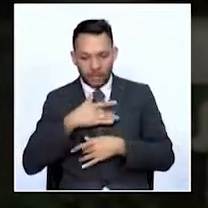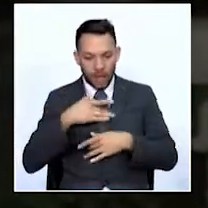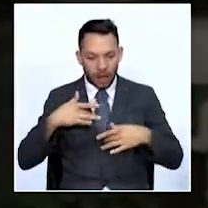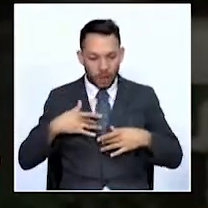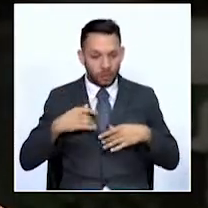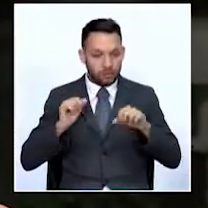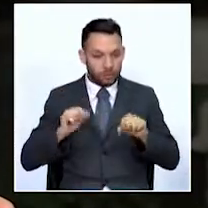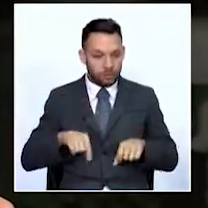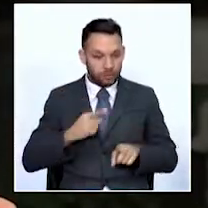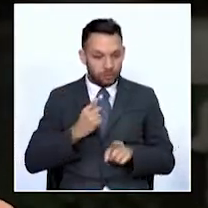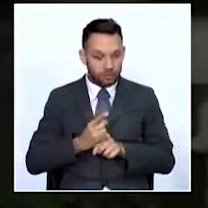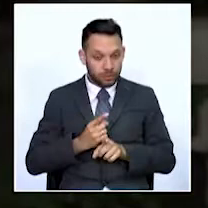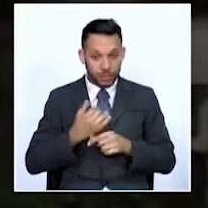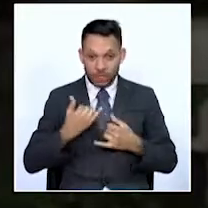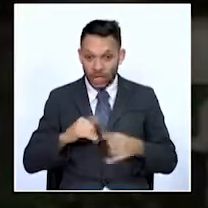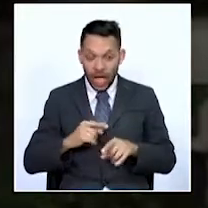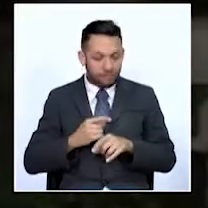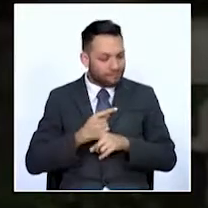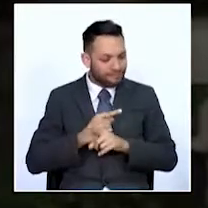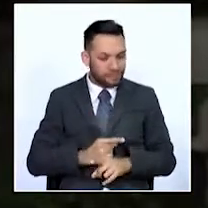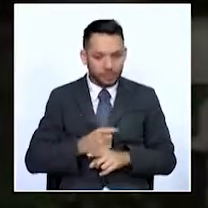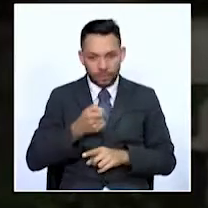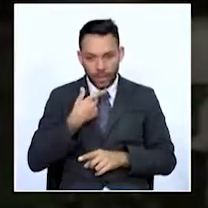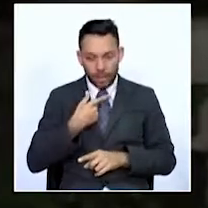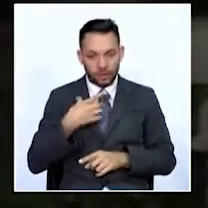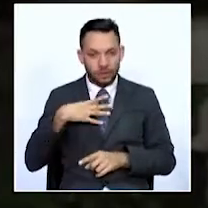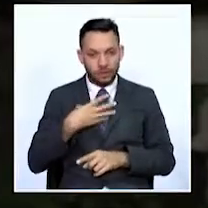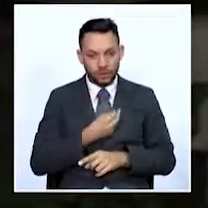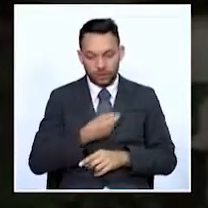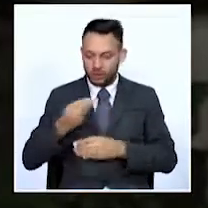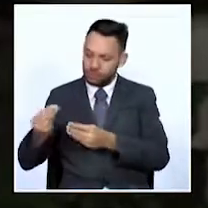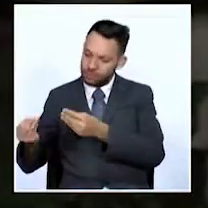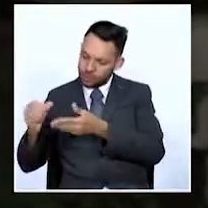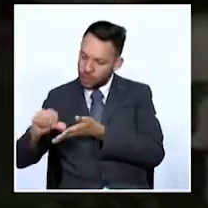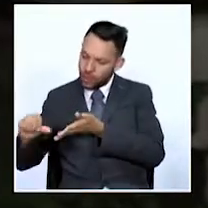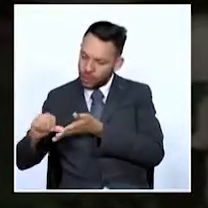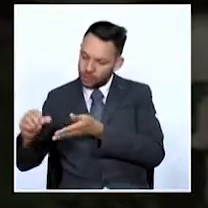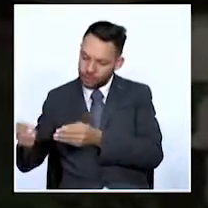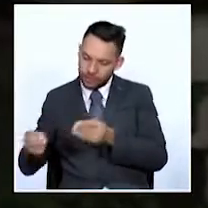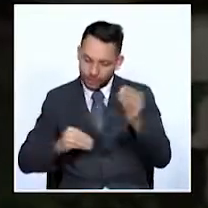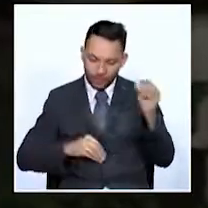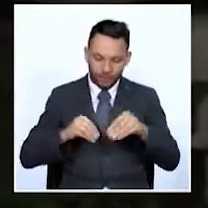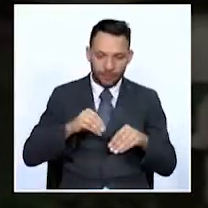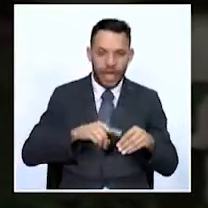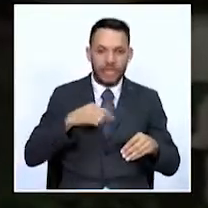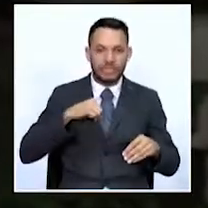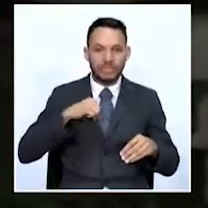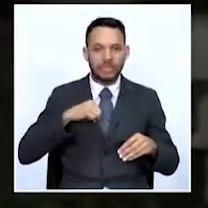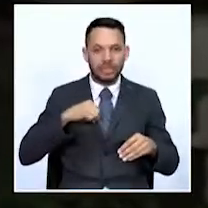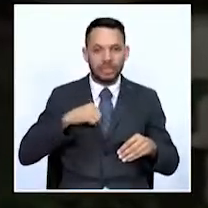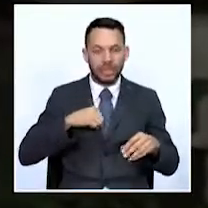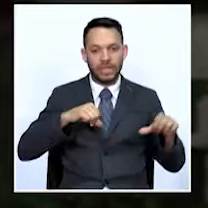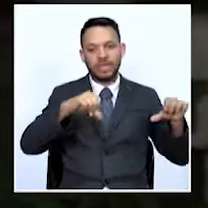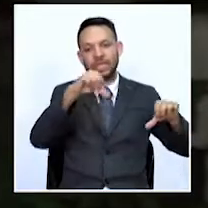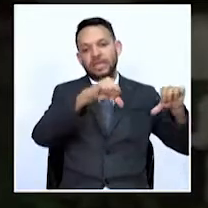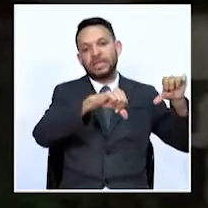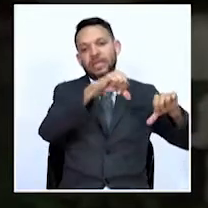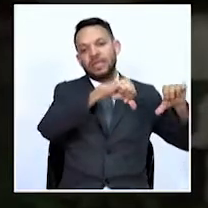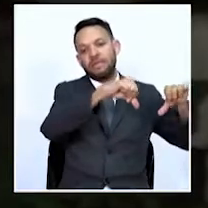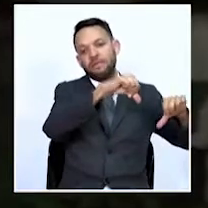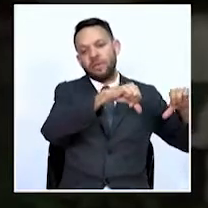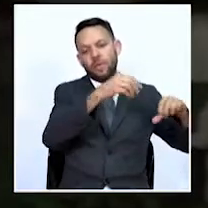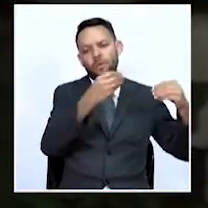ni la caléndula quitan el dolor ahí mismo. Estudiamos las tabletas, combinan metotrexate, combinan meloxicam, combinan medrol,